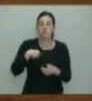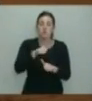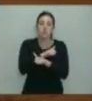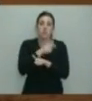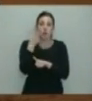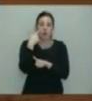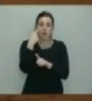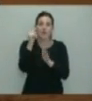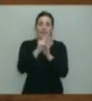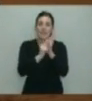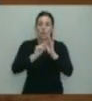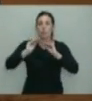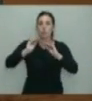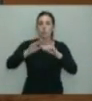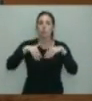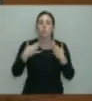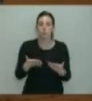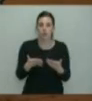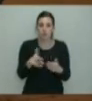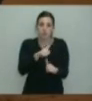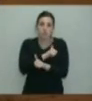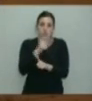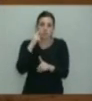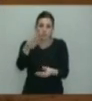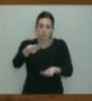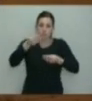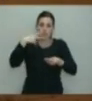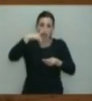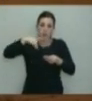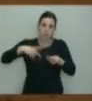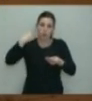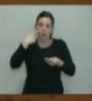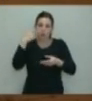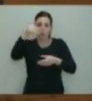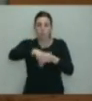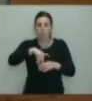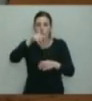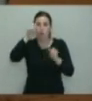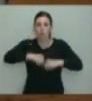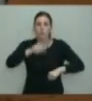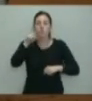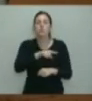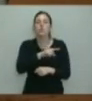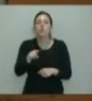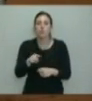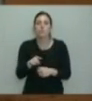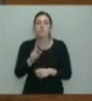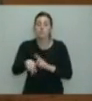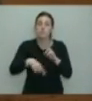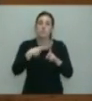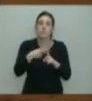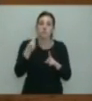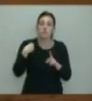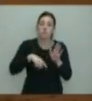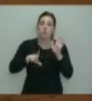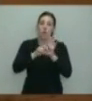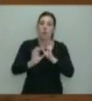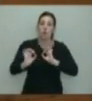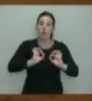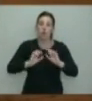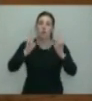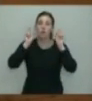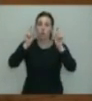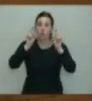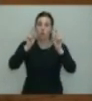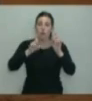establecen ahí, porque habrá que establecer habrá que ver qué peso juegan y además viene recogido en la propia Ley Orgánica de Educación y en